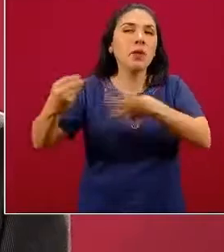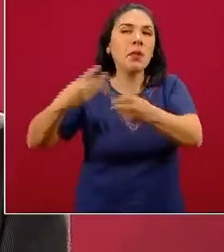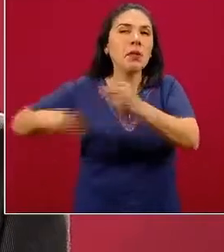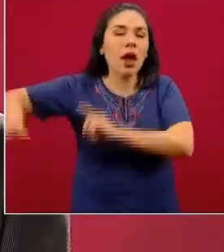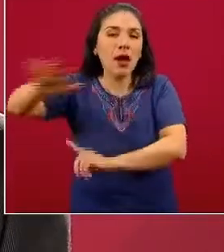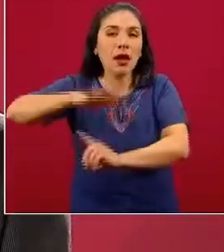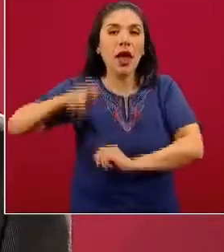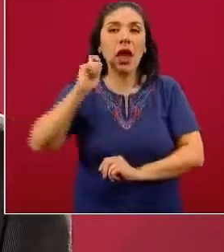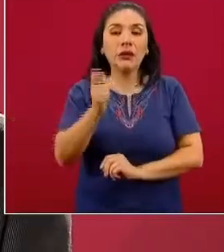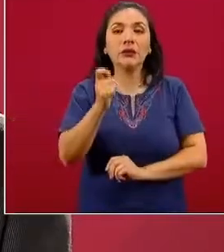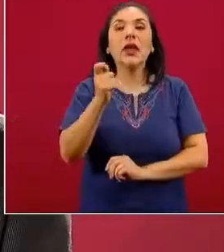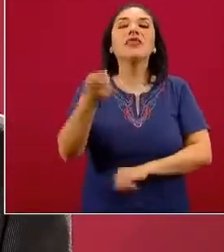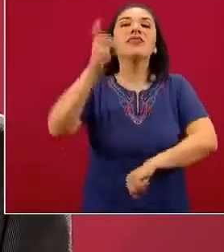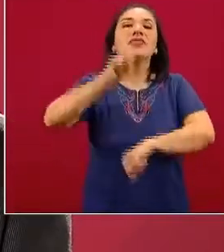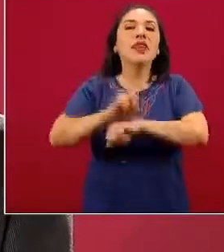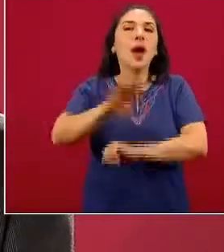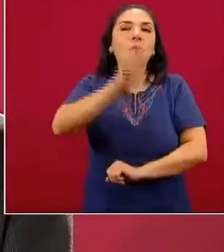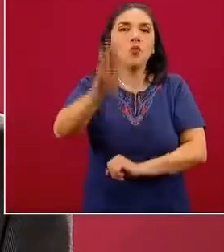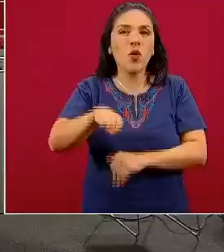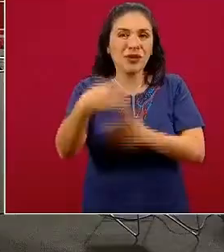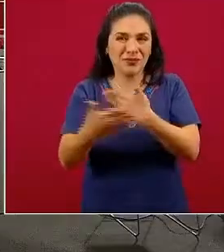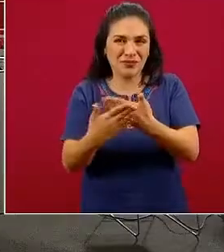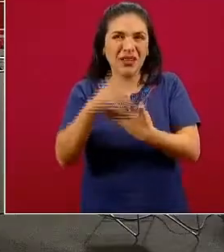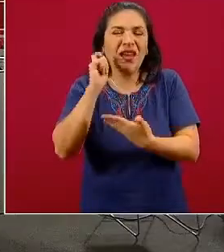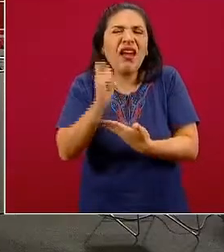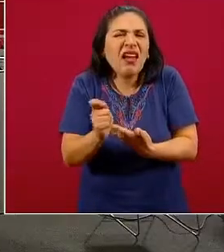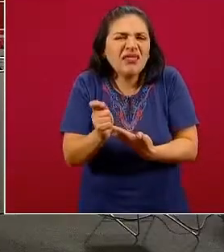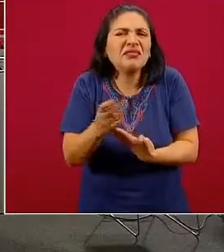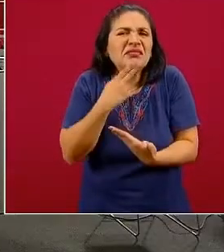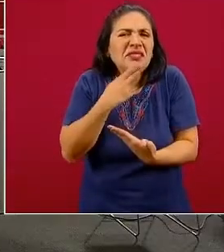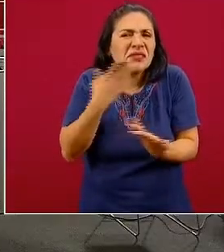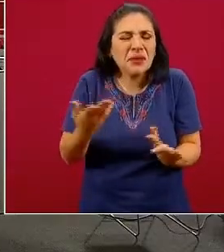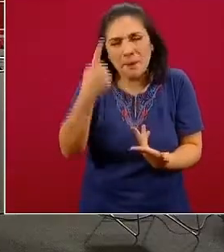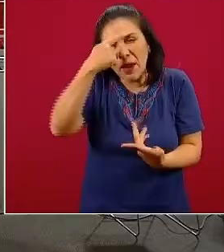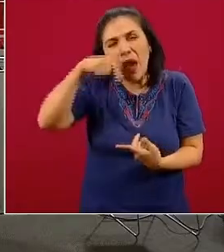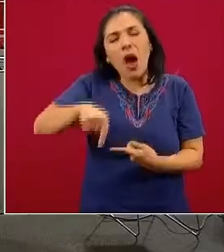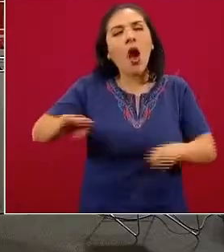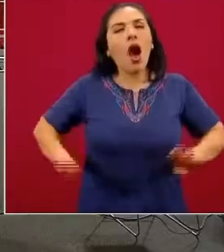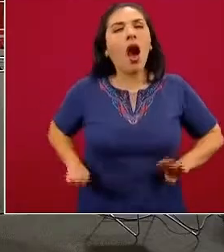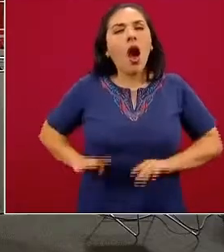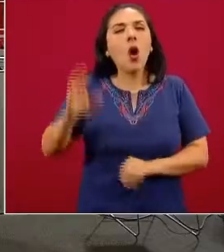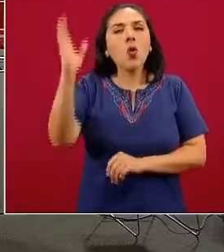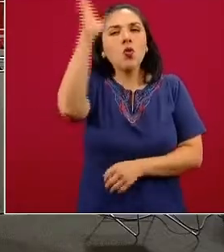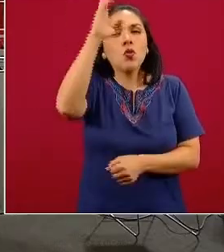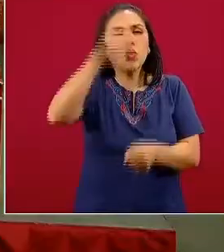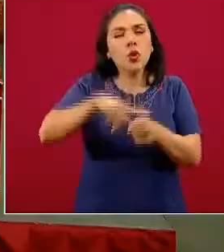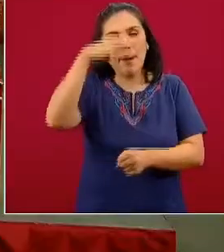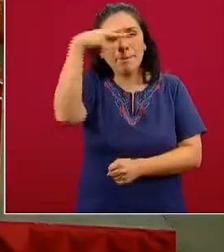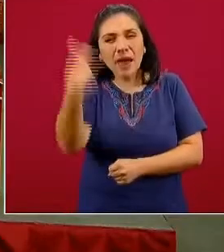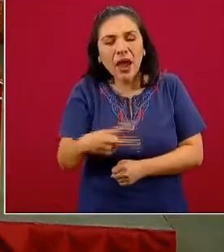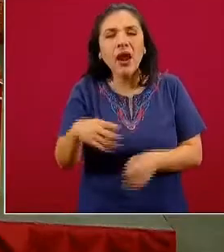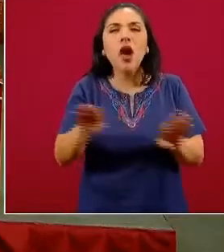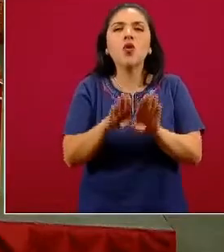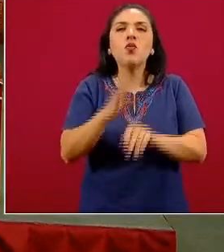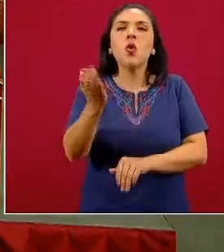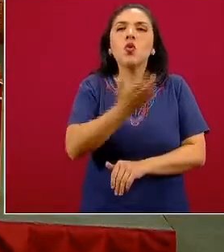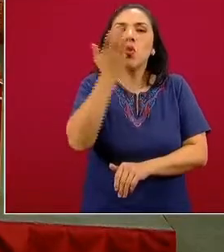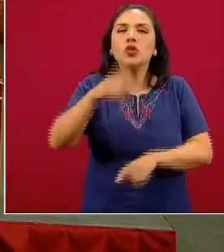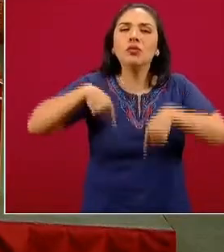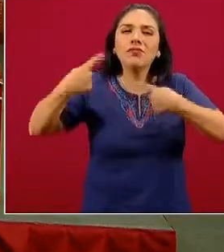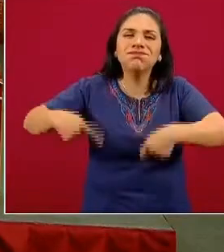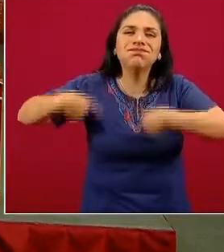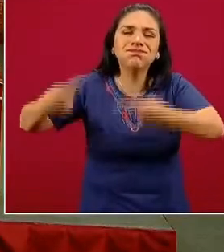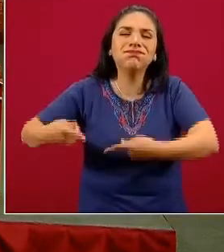es precisamente el Día de Muertos, el significado del Día de Muertos en la cultura mexicana, en las tradiciones, en las